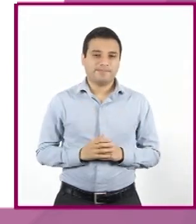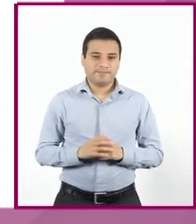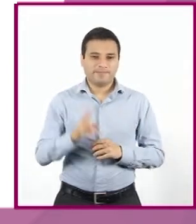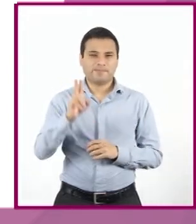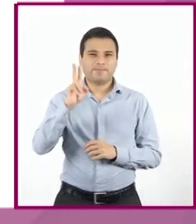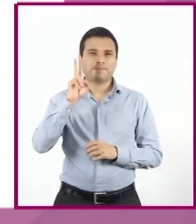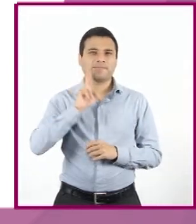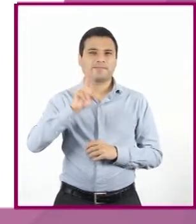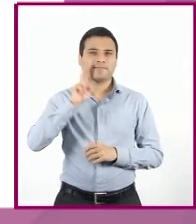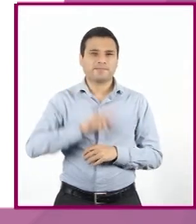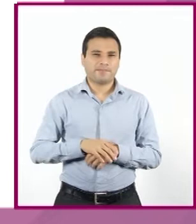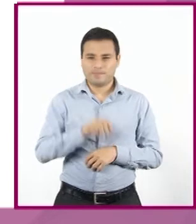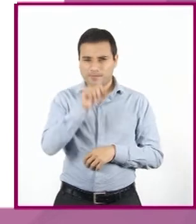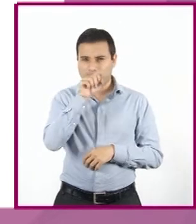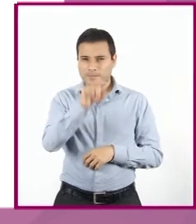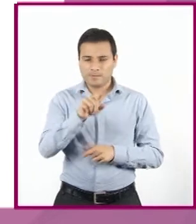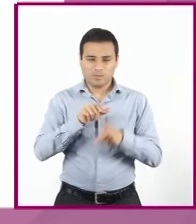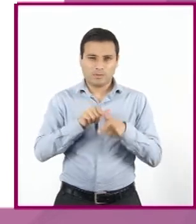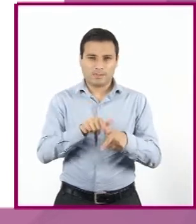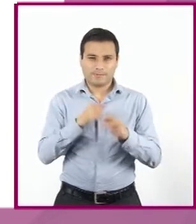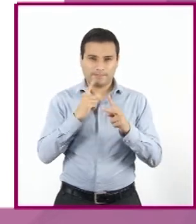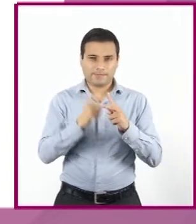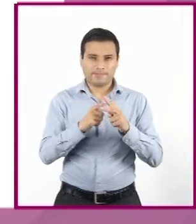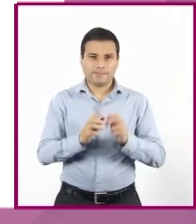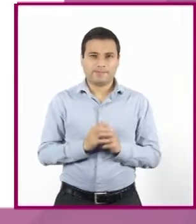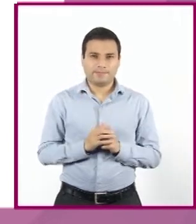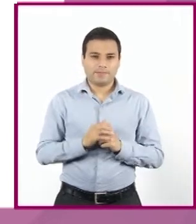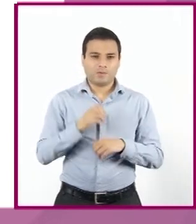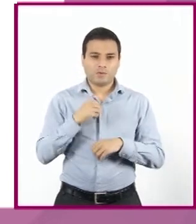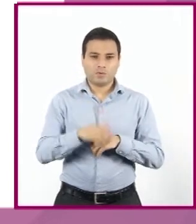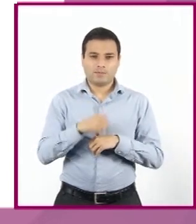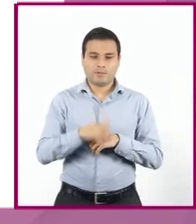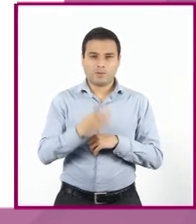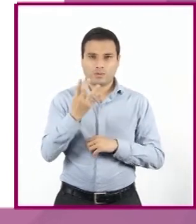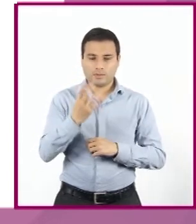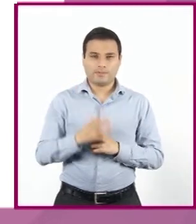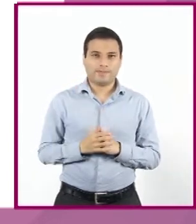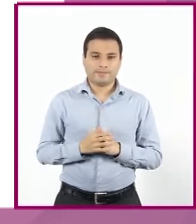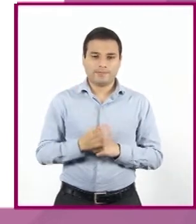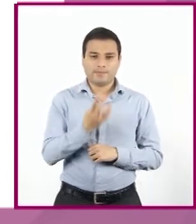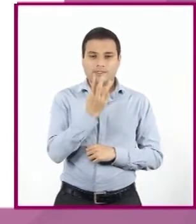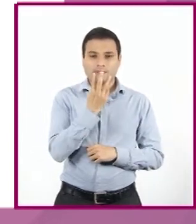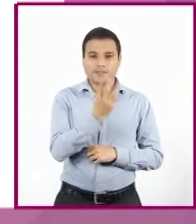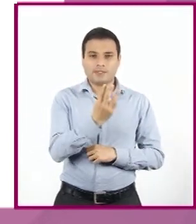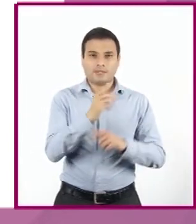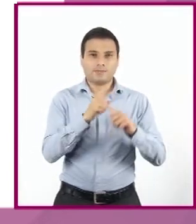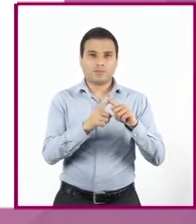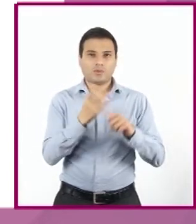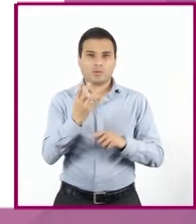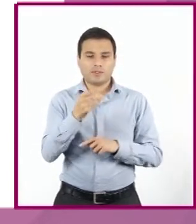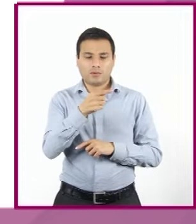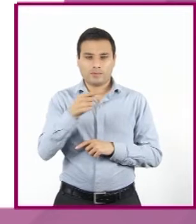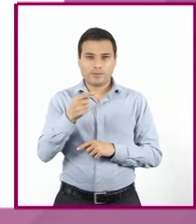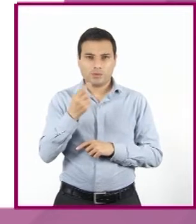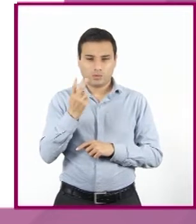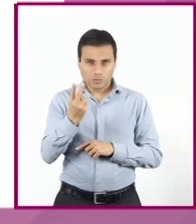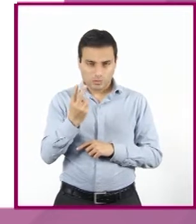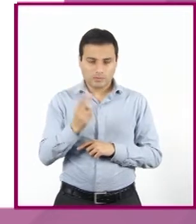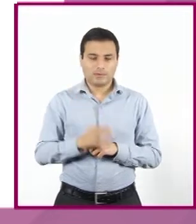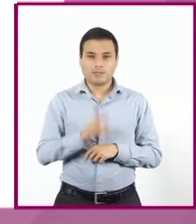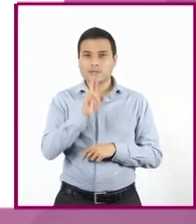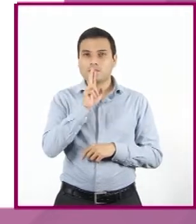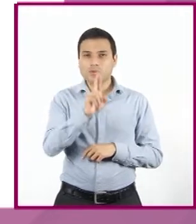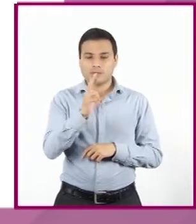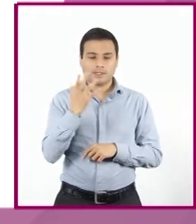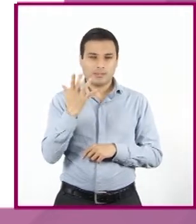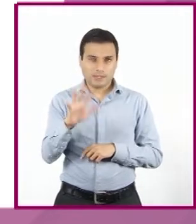Sigamos el mismo procedimiento para el cuarto término. 3 por 4 menos 2 es igual a 10, que